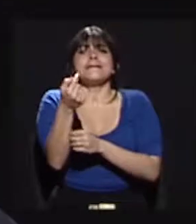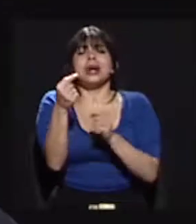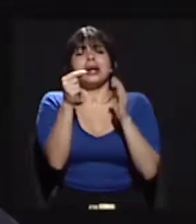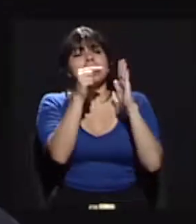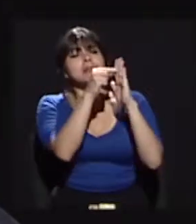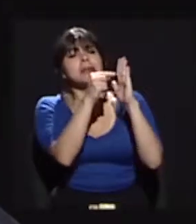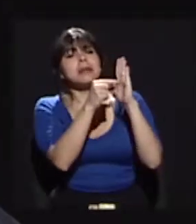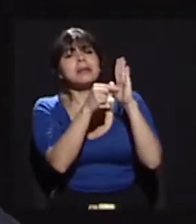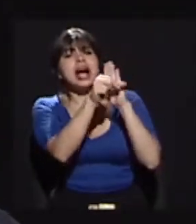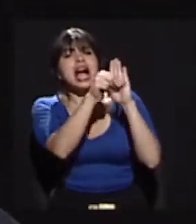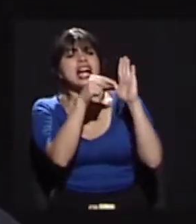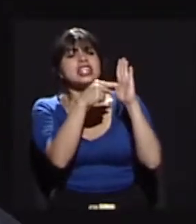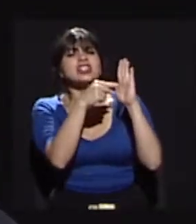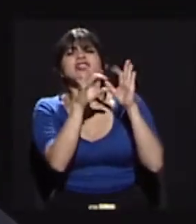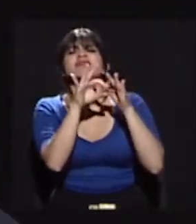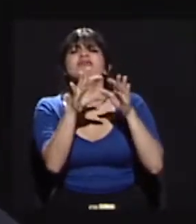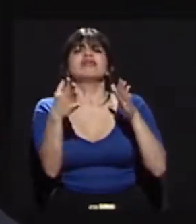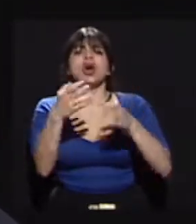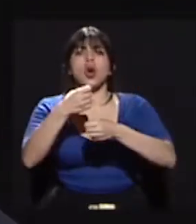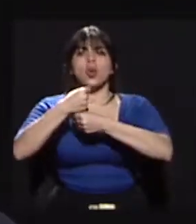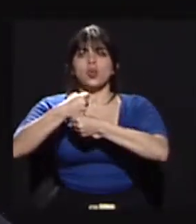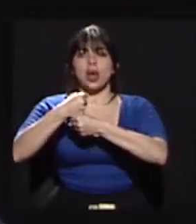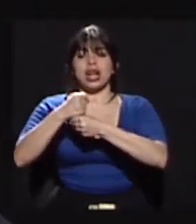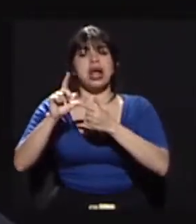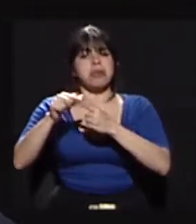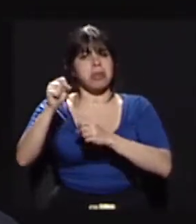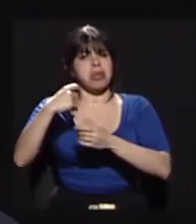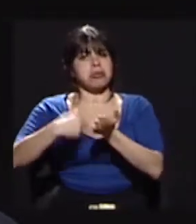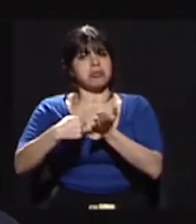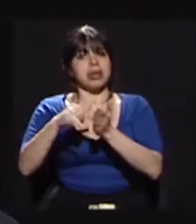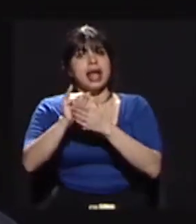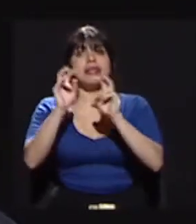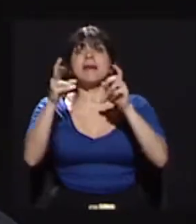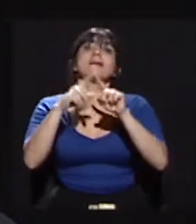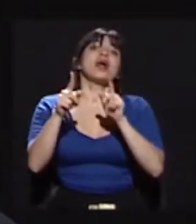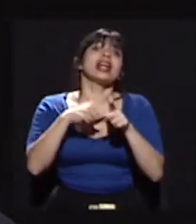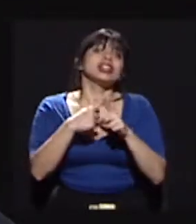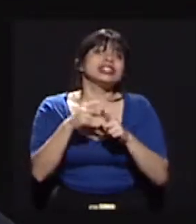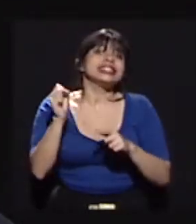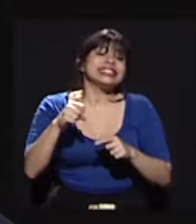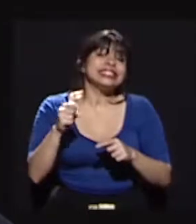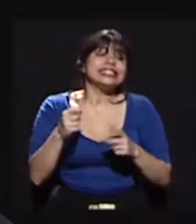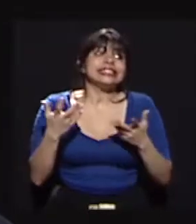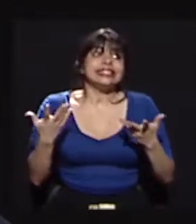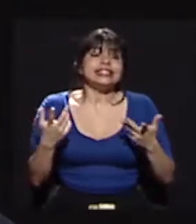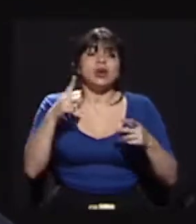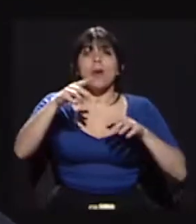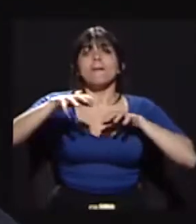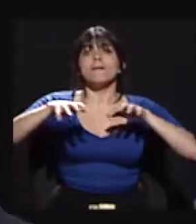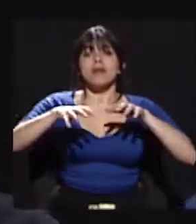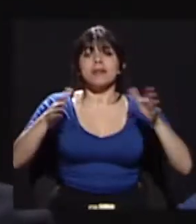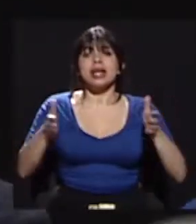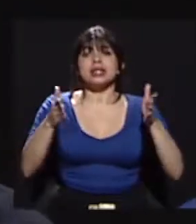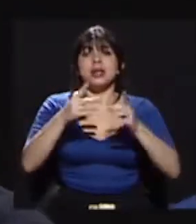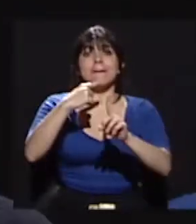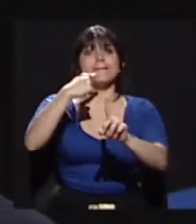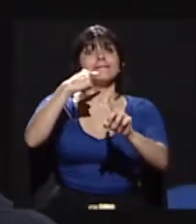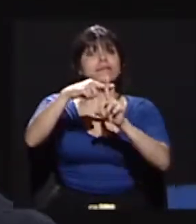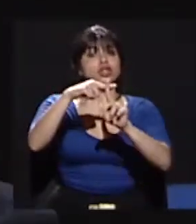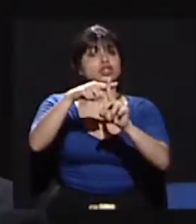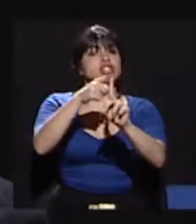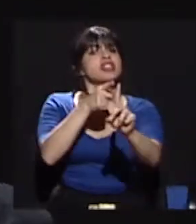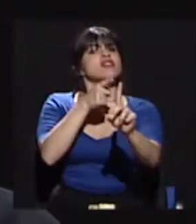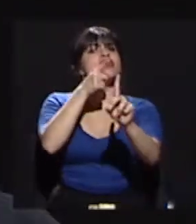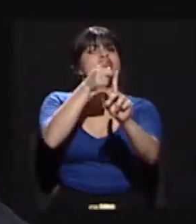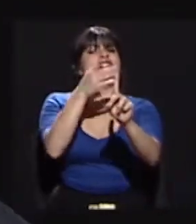que tienen que ver con las huelgas ahora podemos hablar de eso pero es entonces si es un mujer es un movimiento positivo en positivo